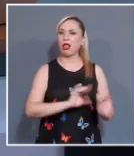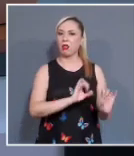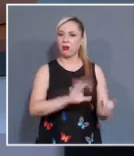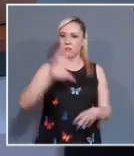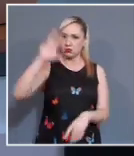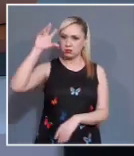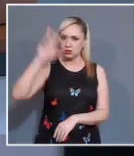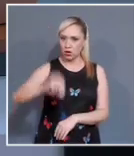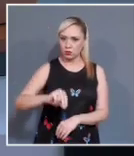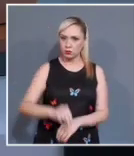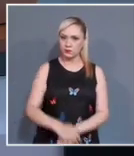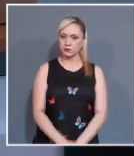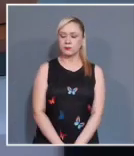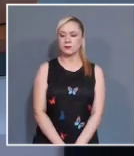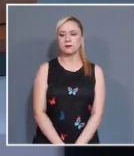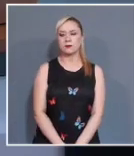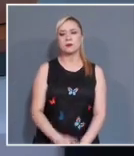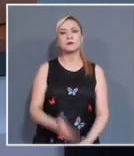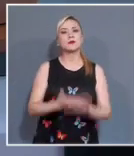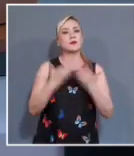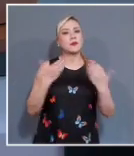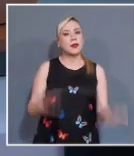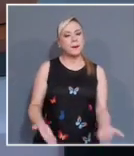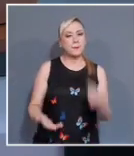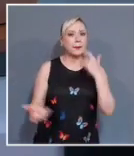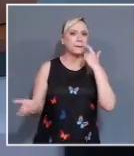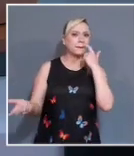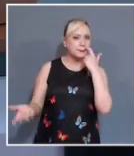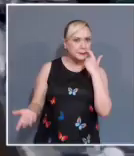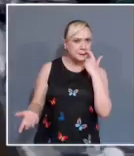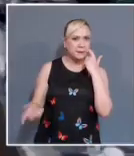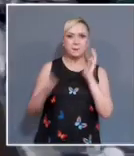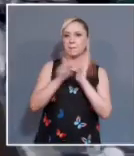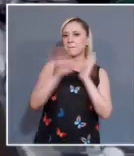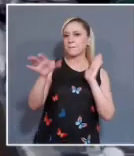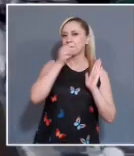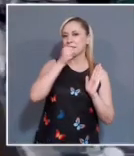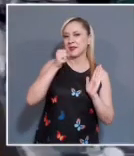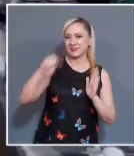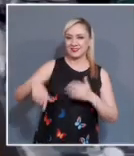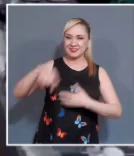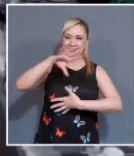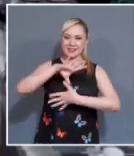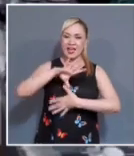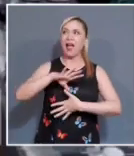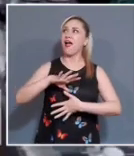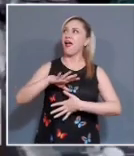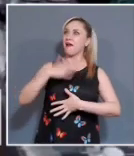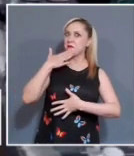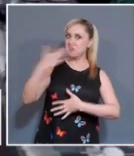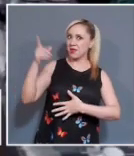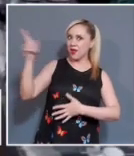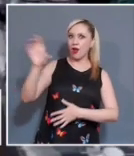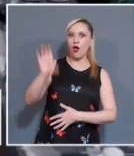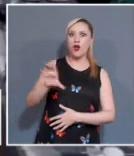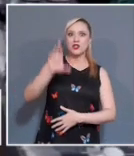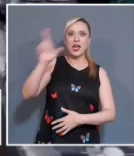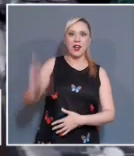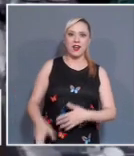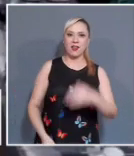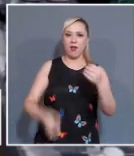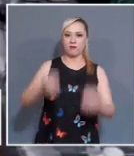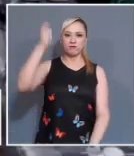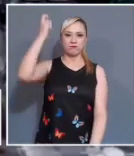Vámonos con más. La Sociedad Interamericana de Prensa celebró el fallo de la Corte Constitucional de Costa Rica, esto contra el presidente